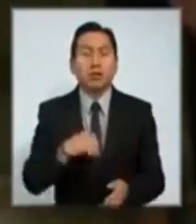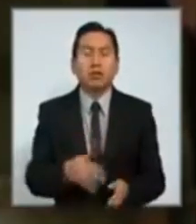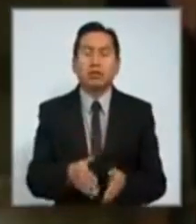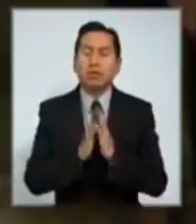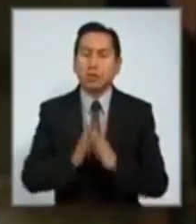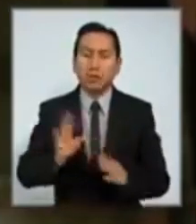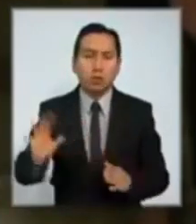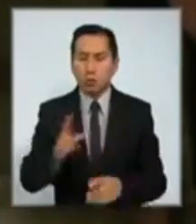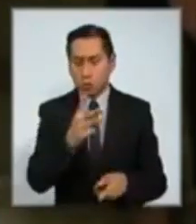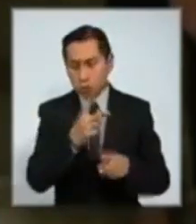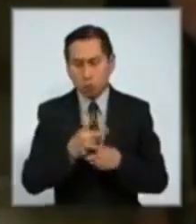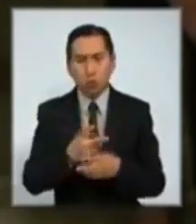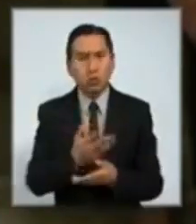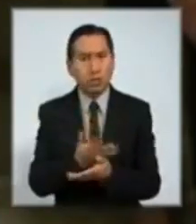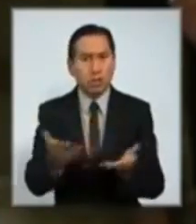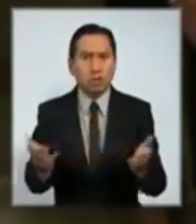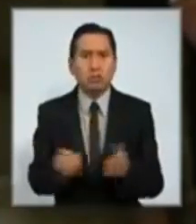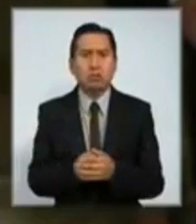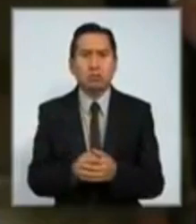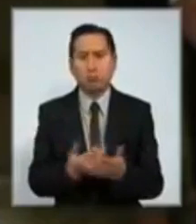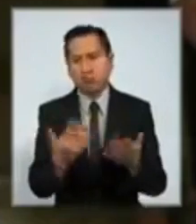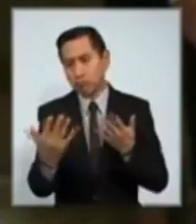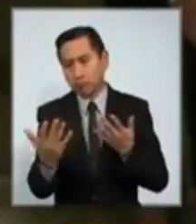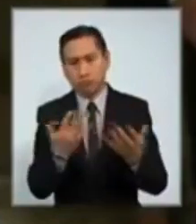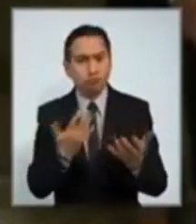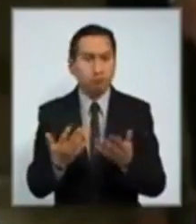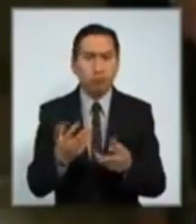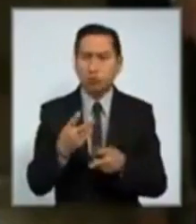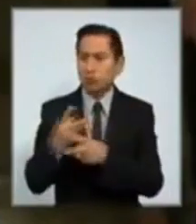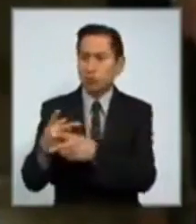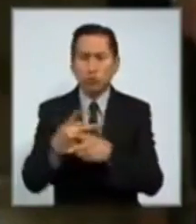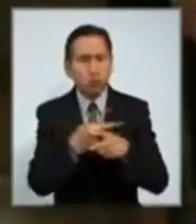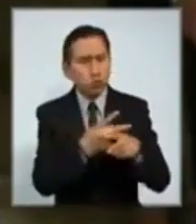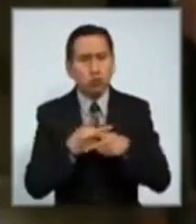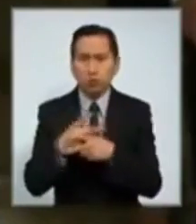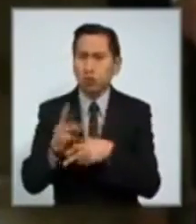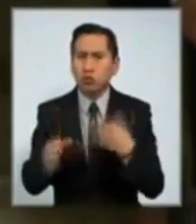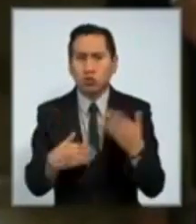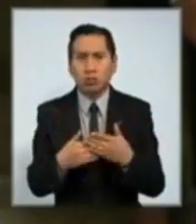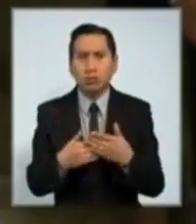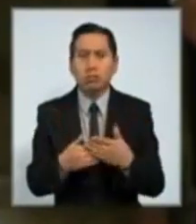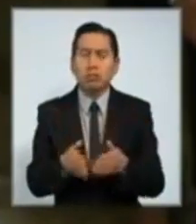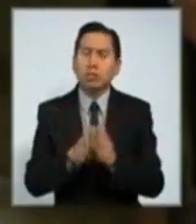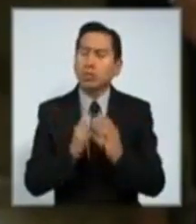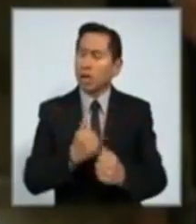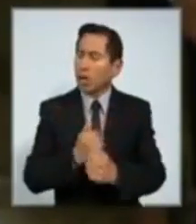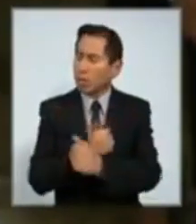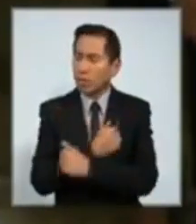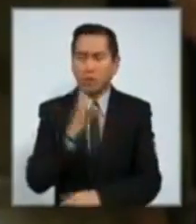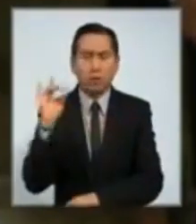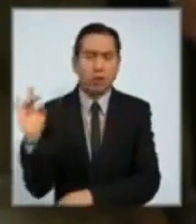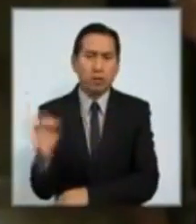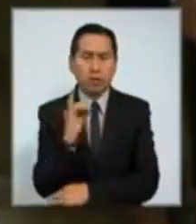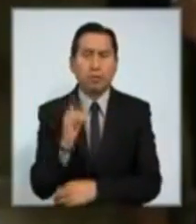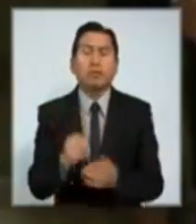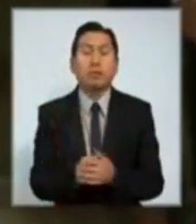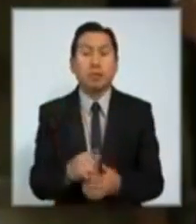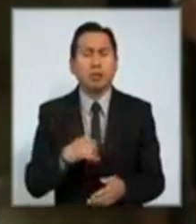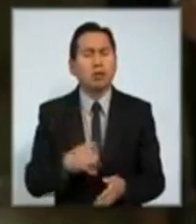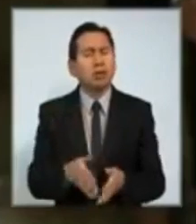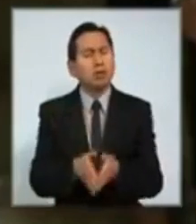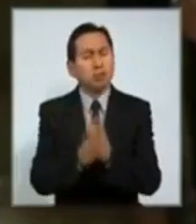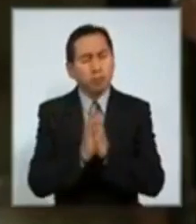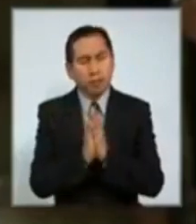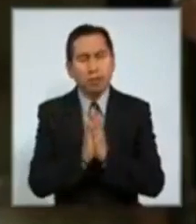nos cuidemos los unos a los otros. Les pido amor por Bolivia y les pido